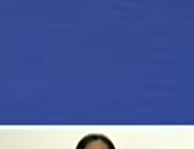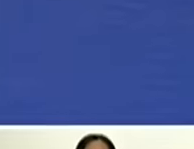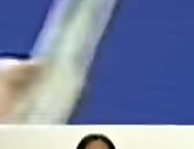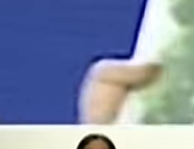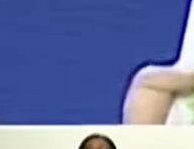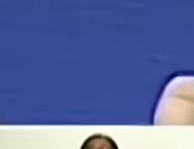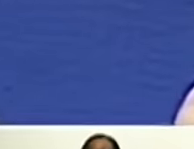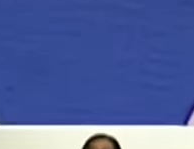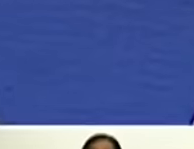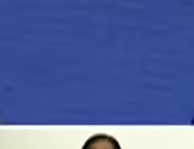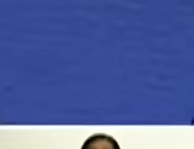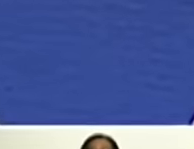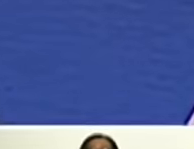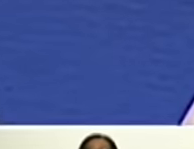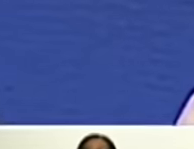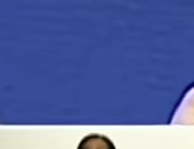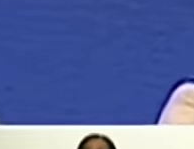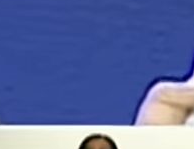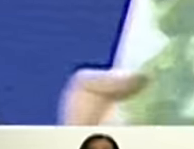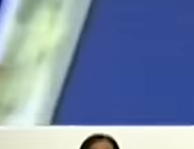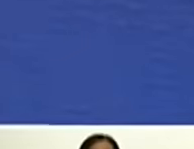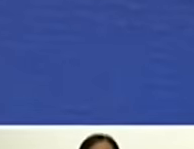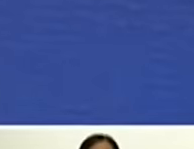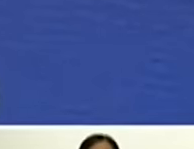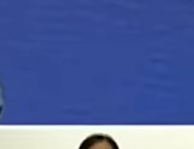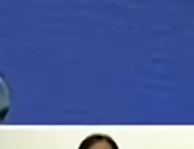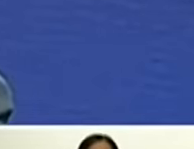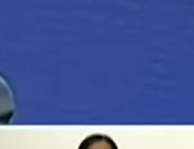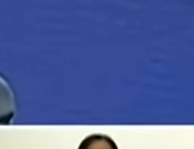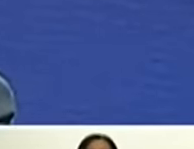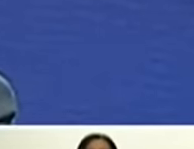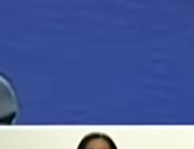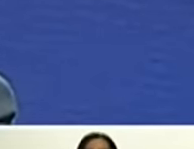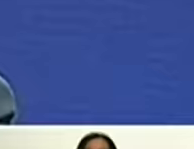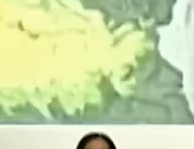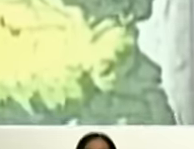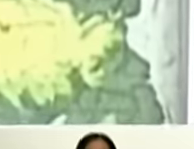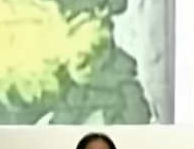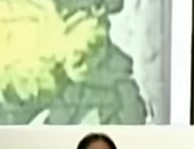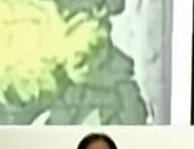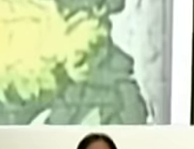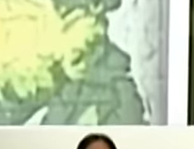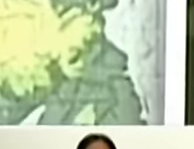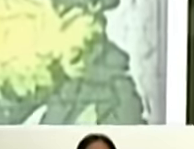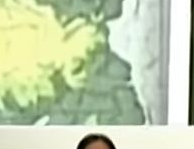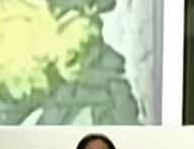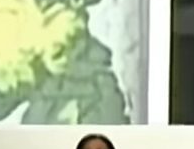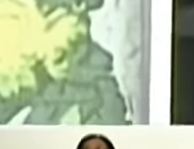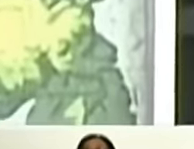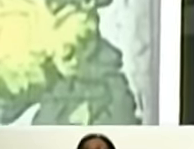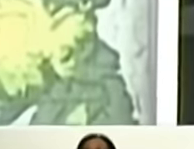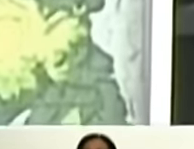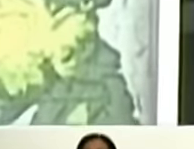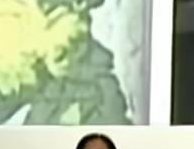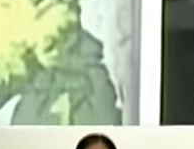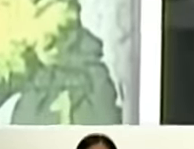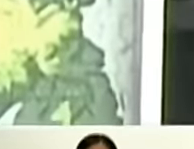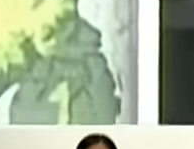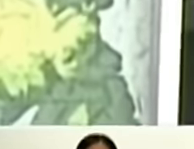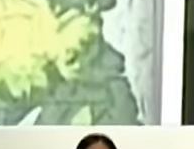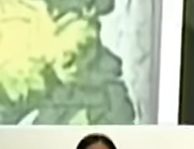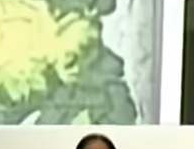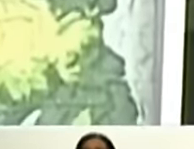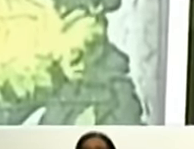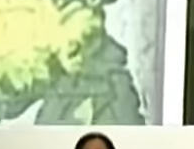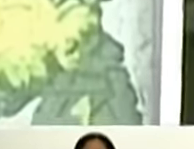Es la referencia más antigua que tenemos de documentos oficiales, de títulos de